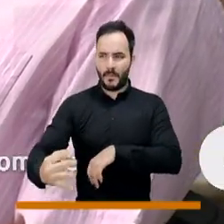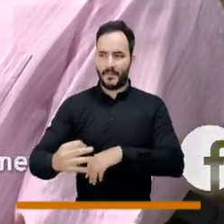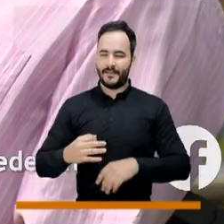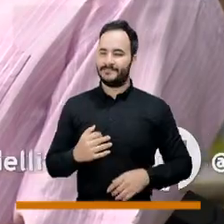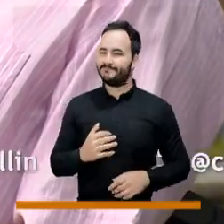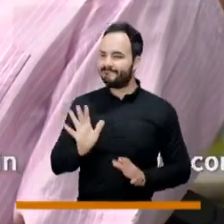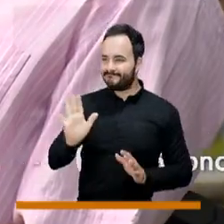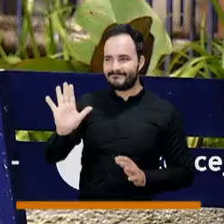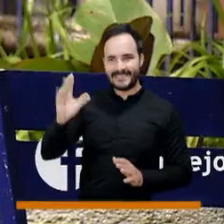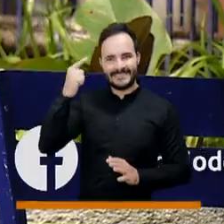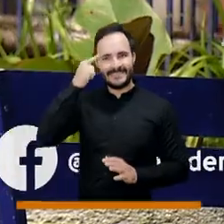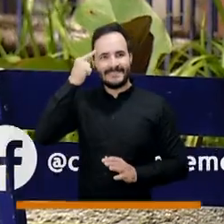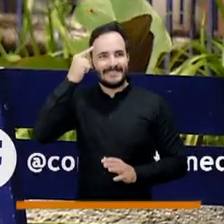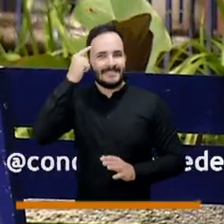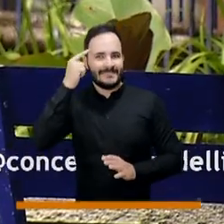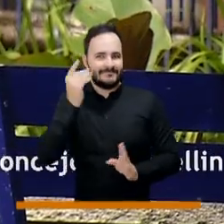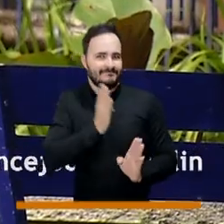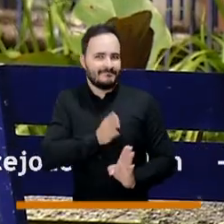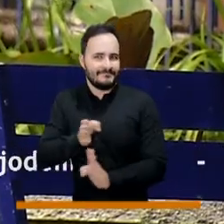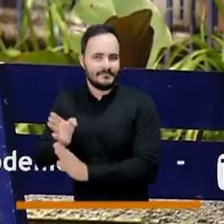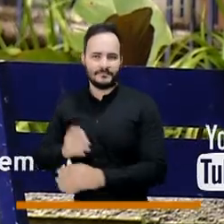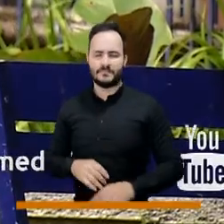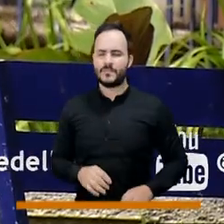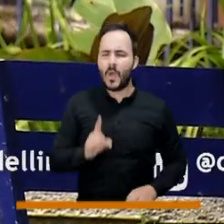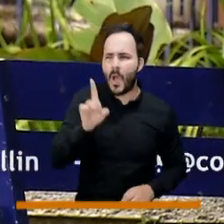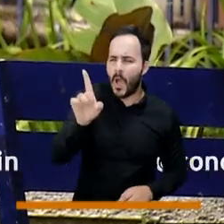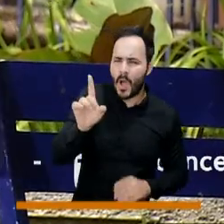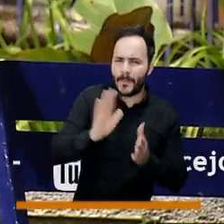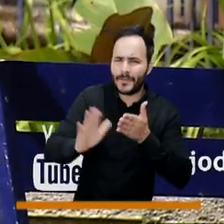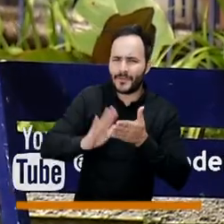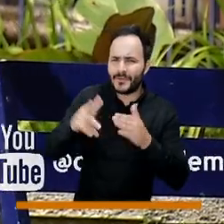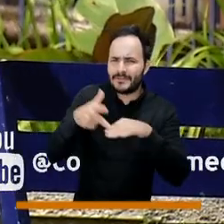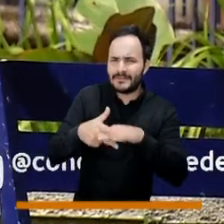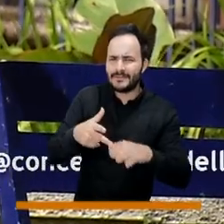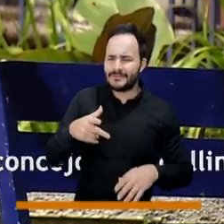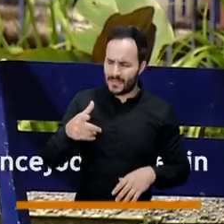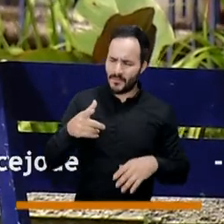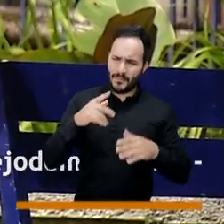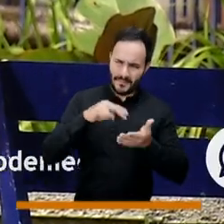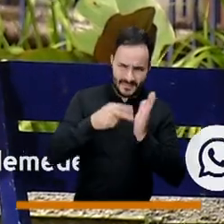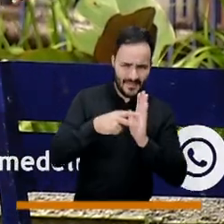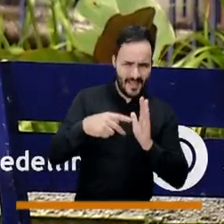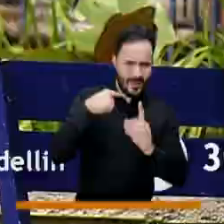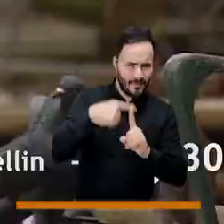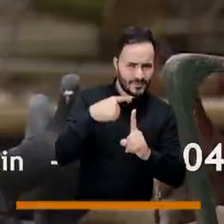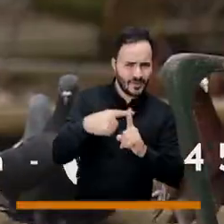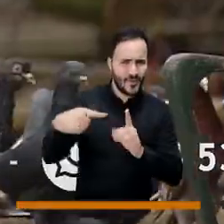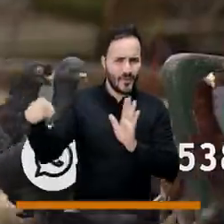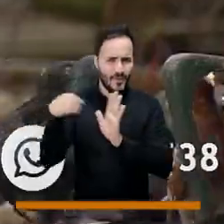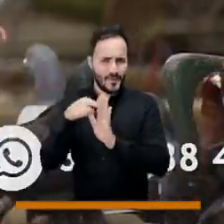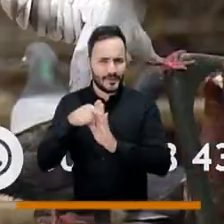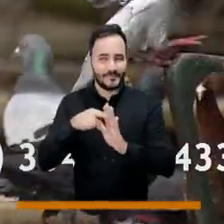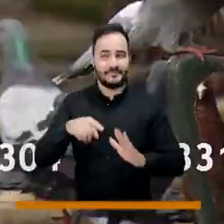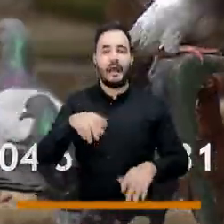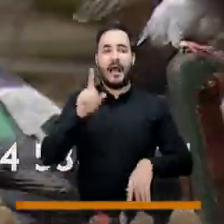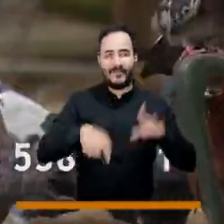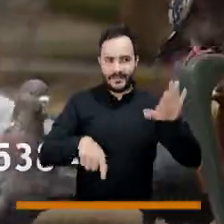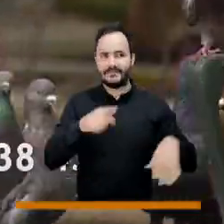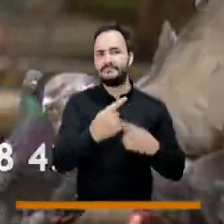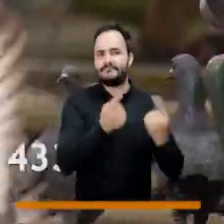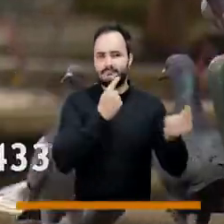el rasgo obsesivo. Pero venga, doctor José, yo interrumpo porque me dejó usted Claro con que una sí. inquietud. ¿Eso es bueno o malo? Porque Eso es también normal. dicen que